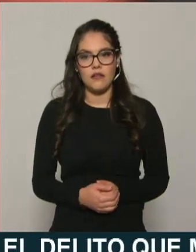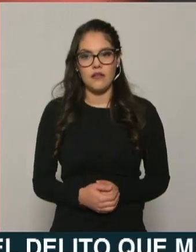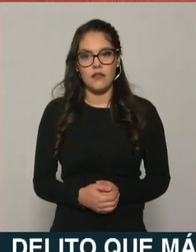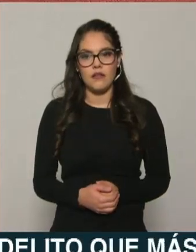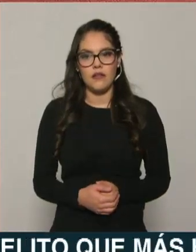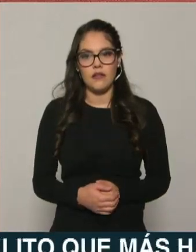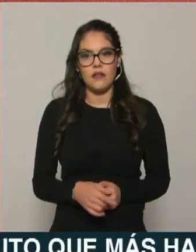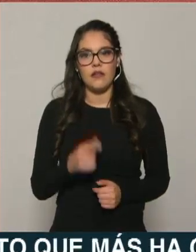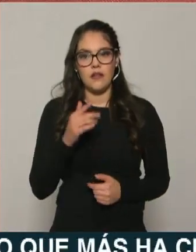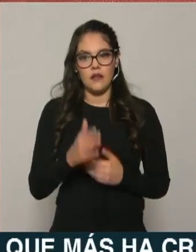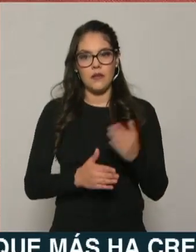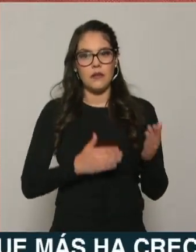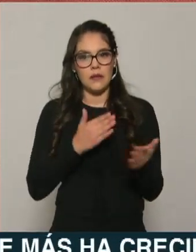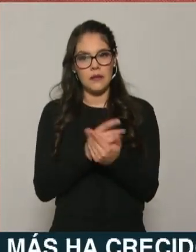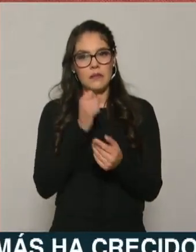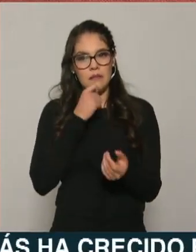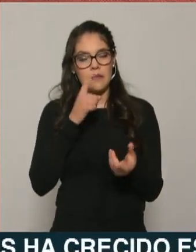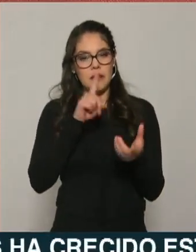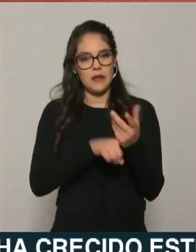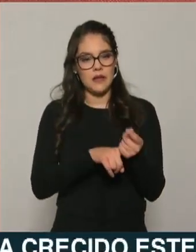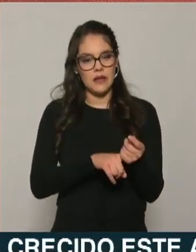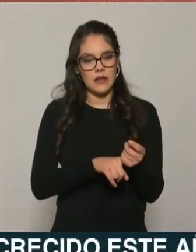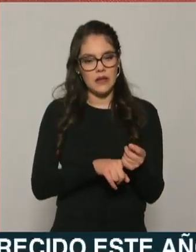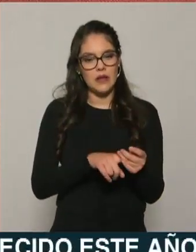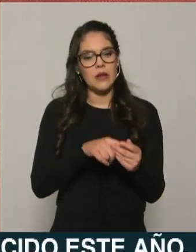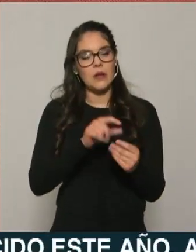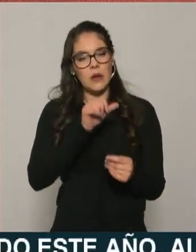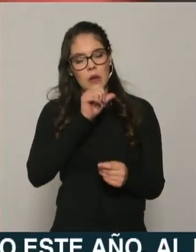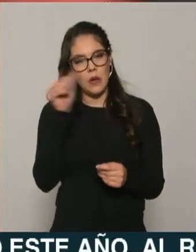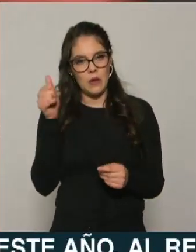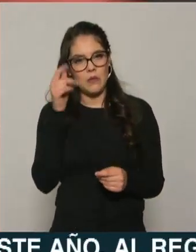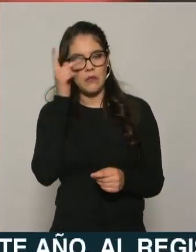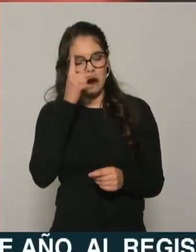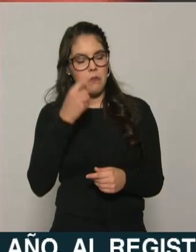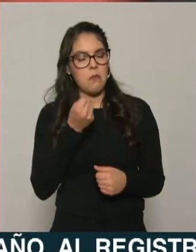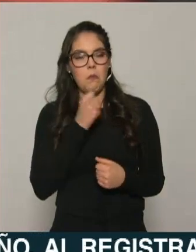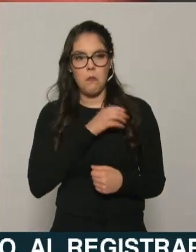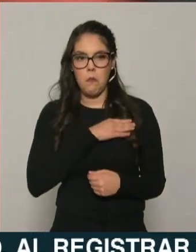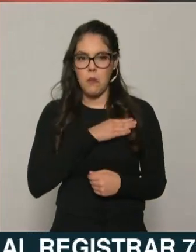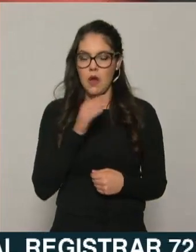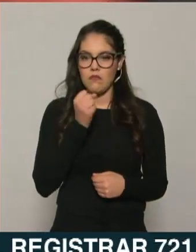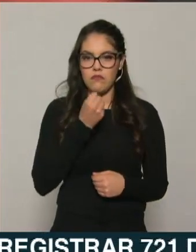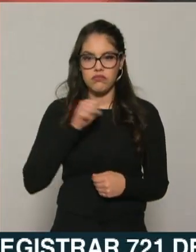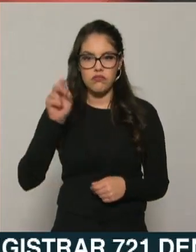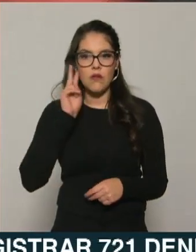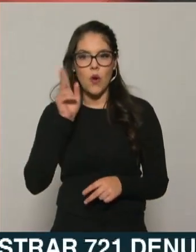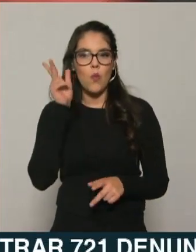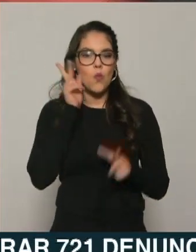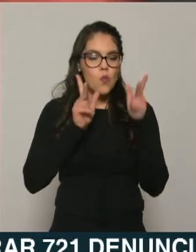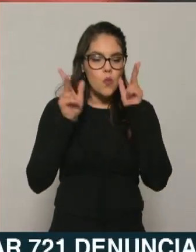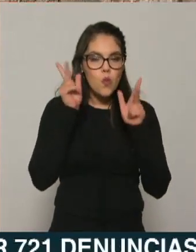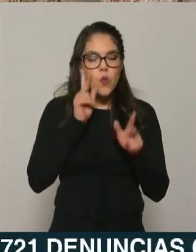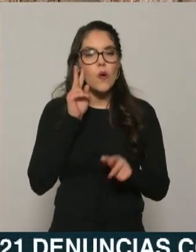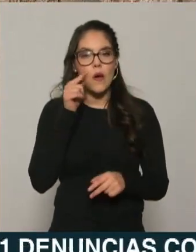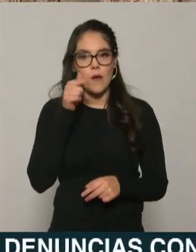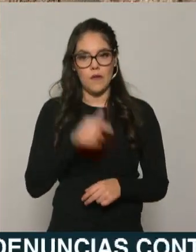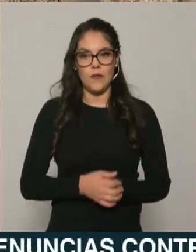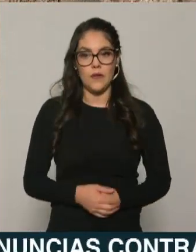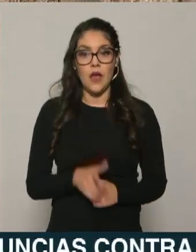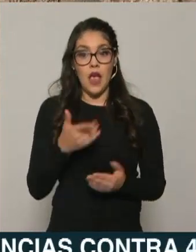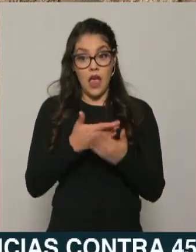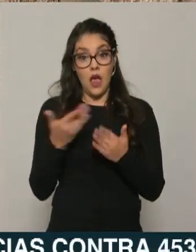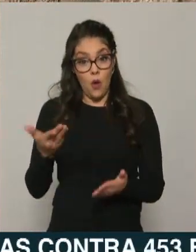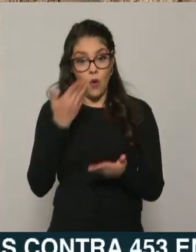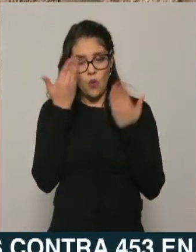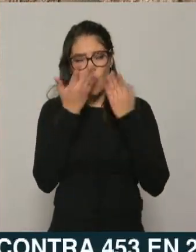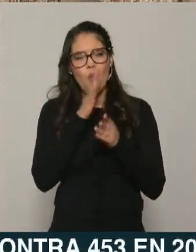a CEDAT y por medio de la otra psiquiatra que es muy buena, le aplicaron unas pruebas. Oye, Adara, actualmente estás estudiando.